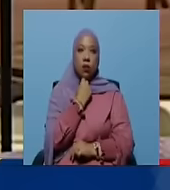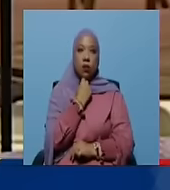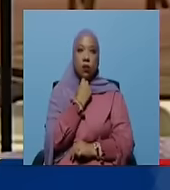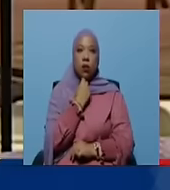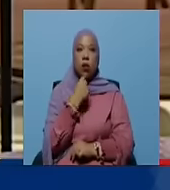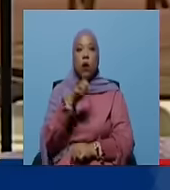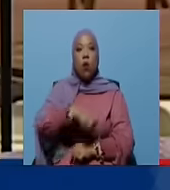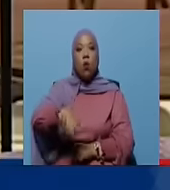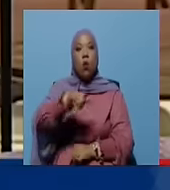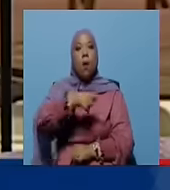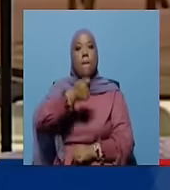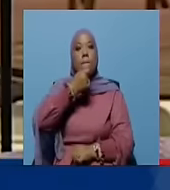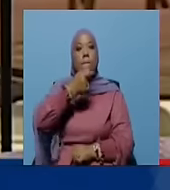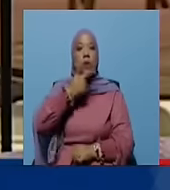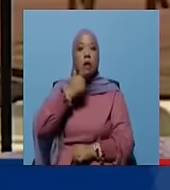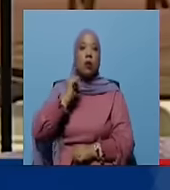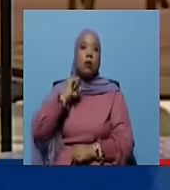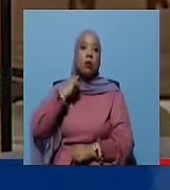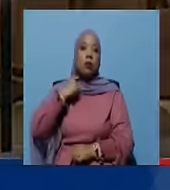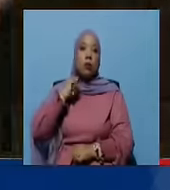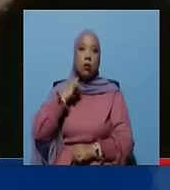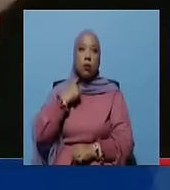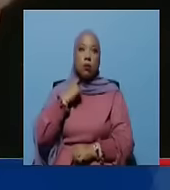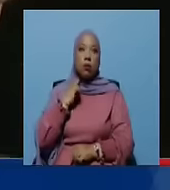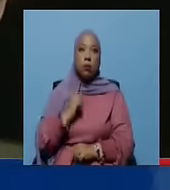los lugares más antiguos del planeta?